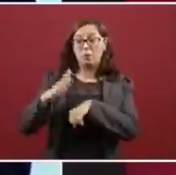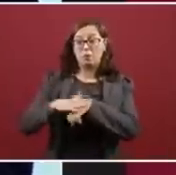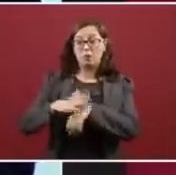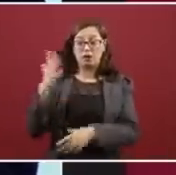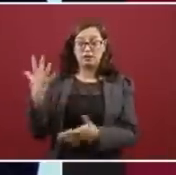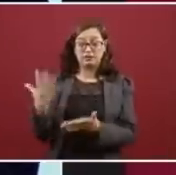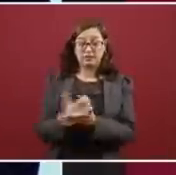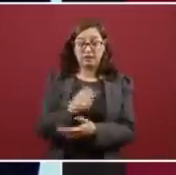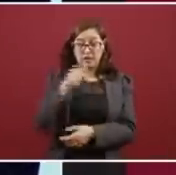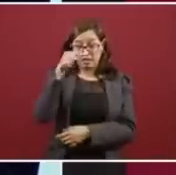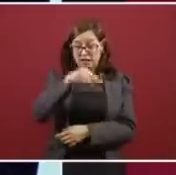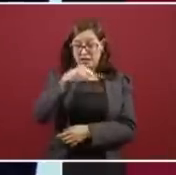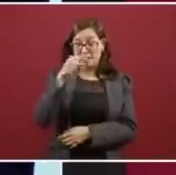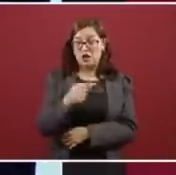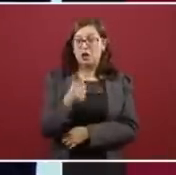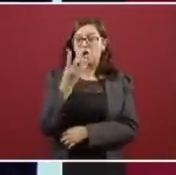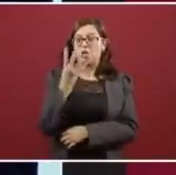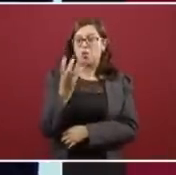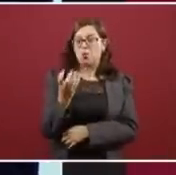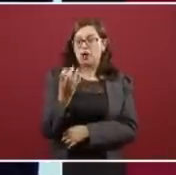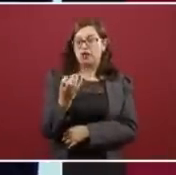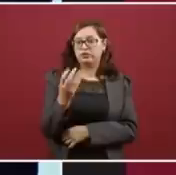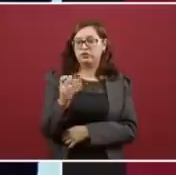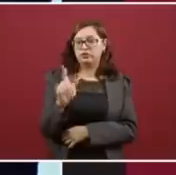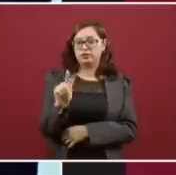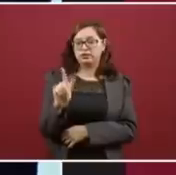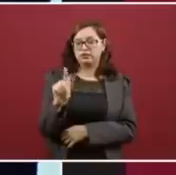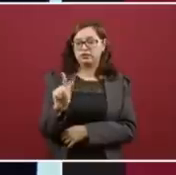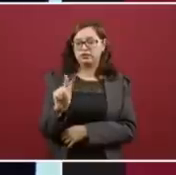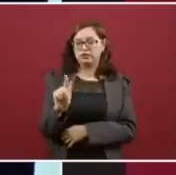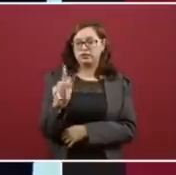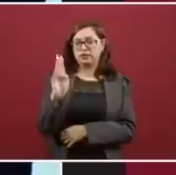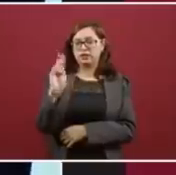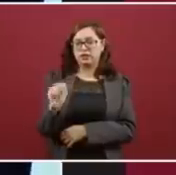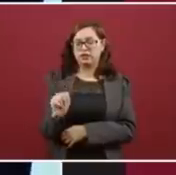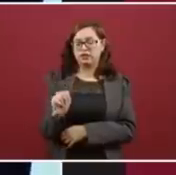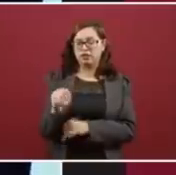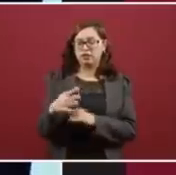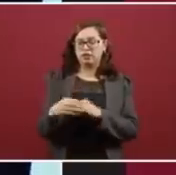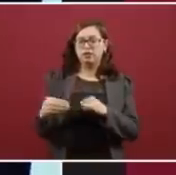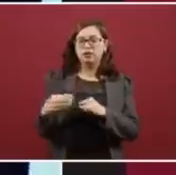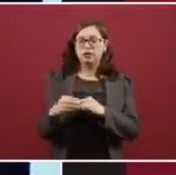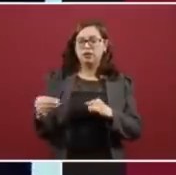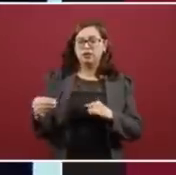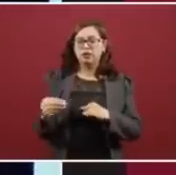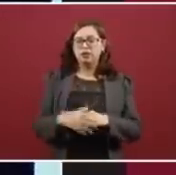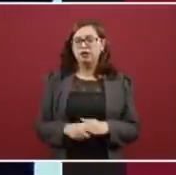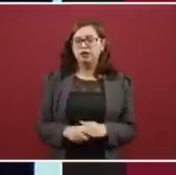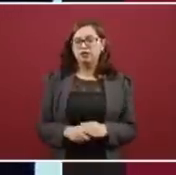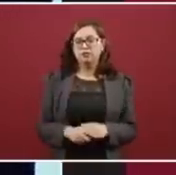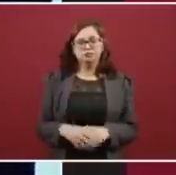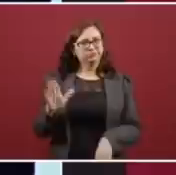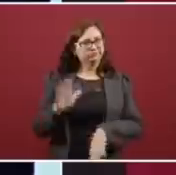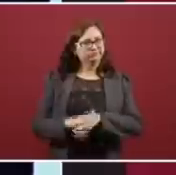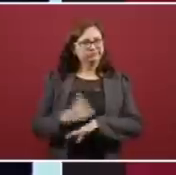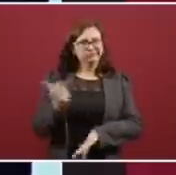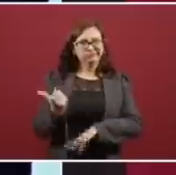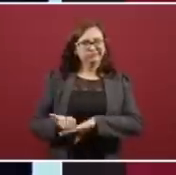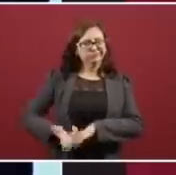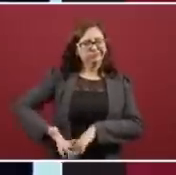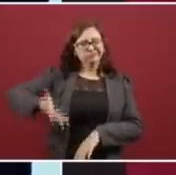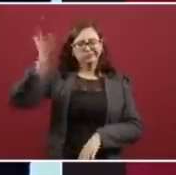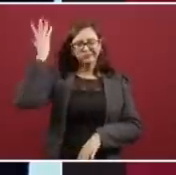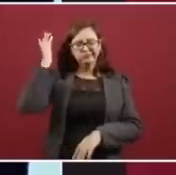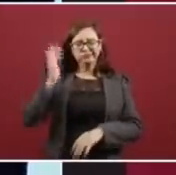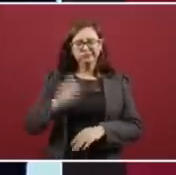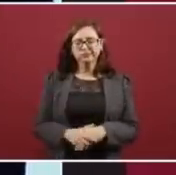la estación de servicio es de 4 pesos con 79 con 79 centavos está muy por arriba del 20